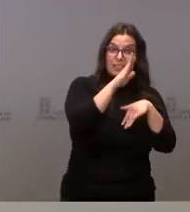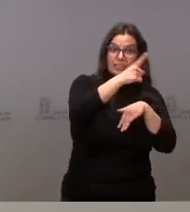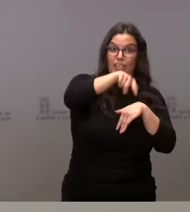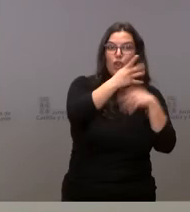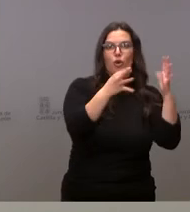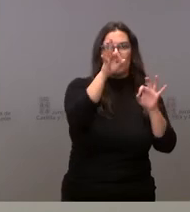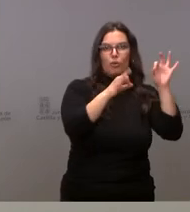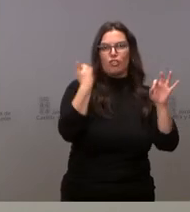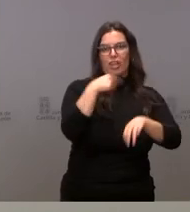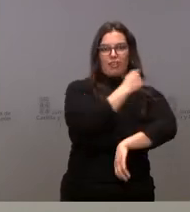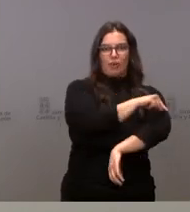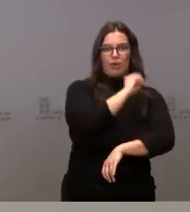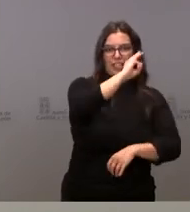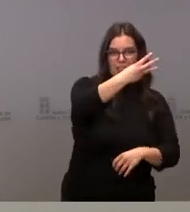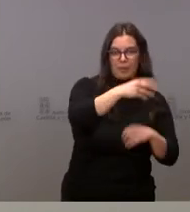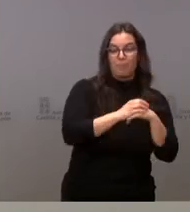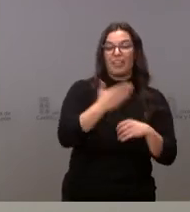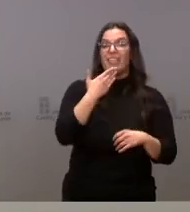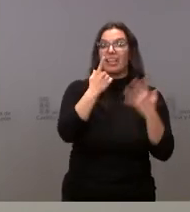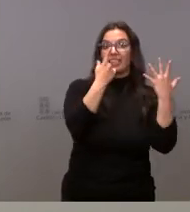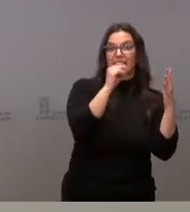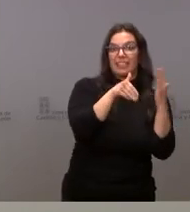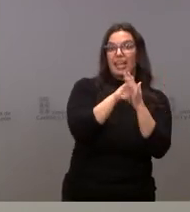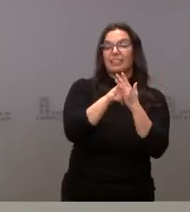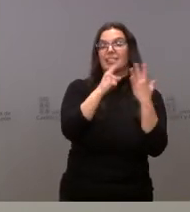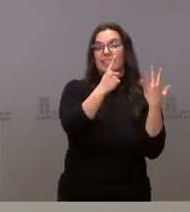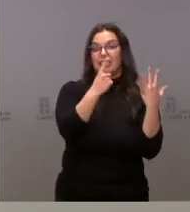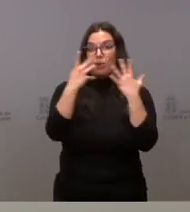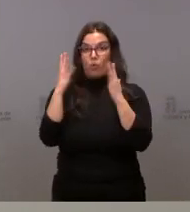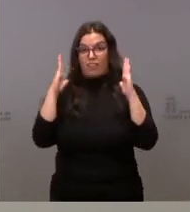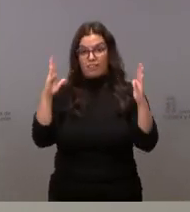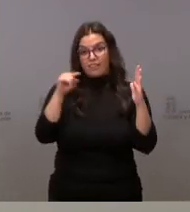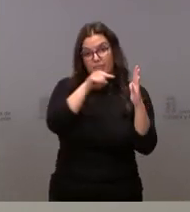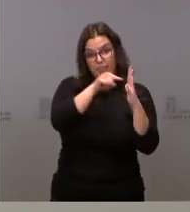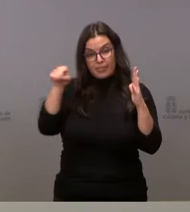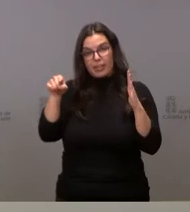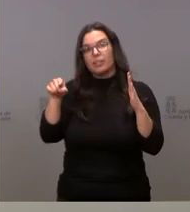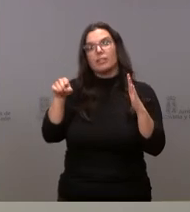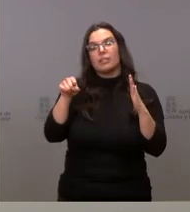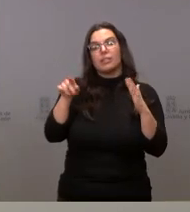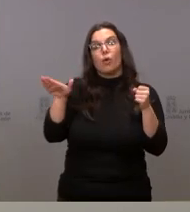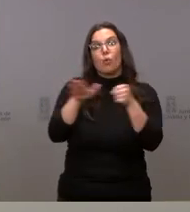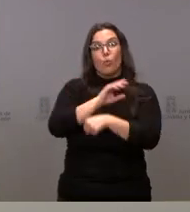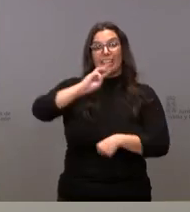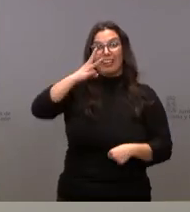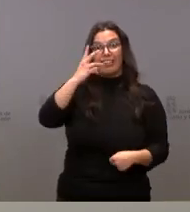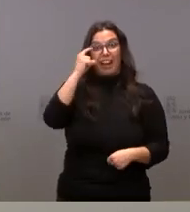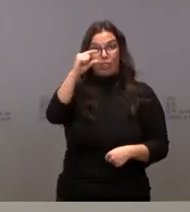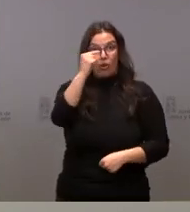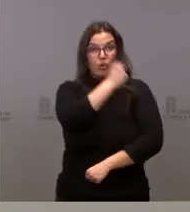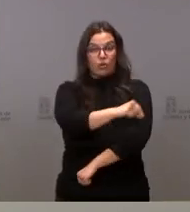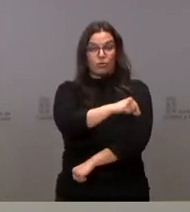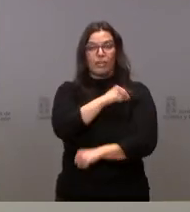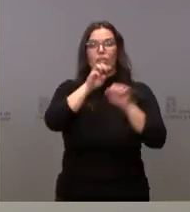tercera dosis y en la franja de edad entre 60 y 69 años la cobertura de personas que han recibido la tercera dosis es de